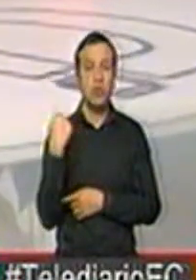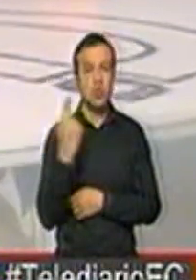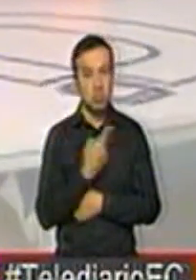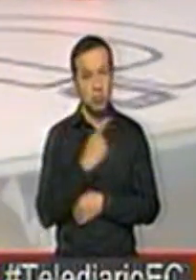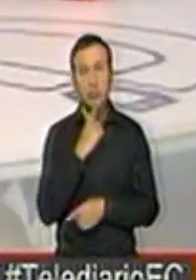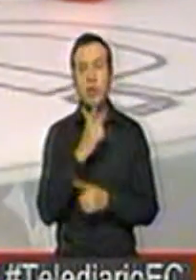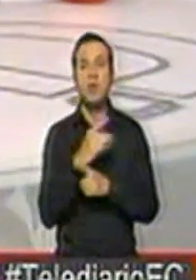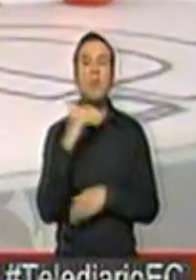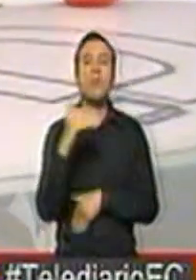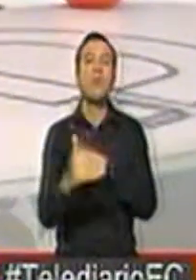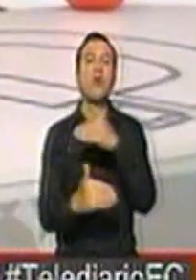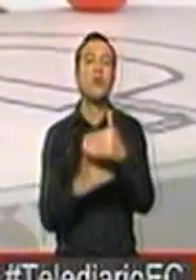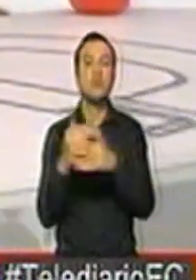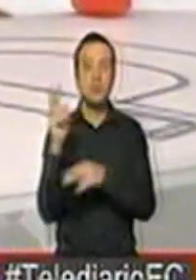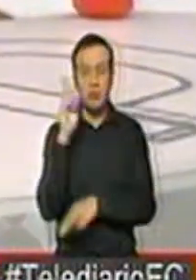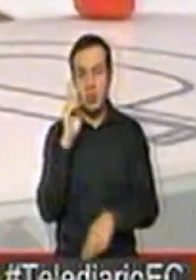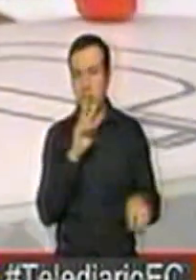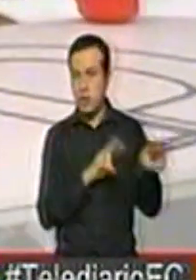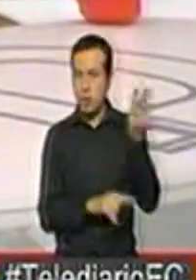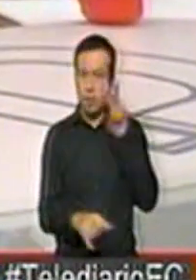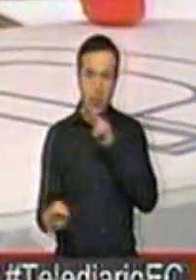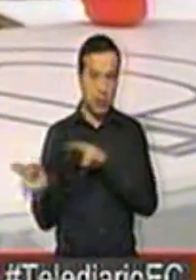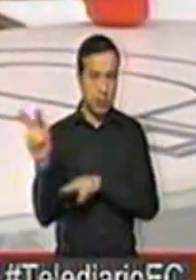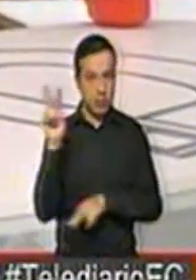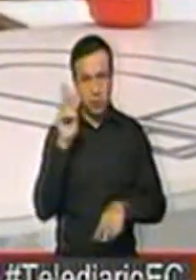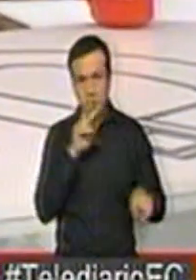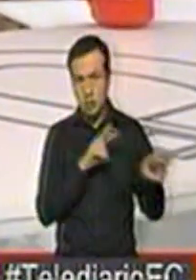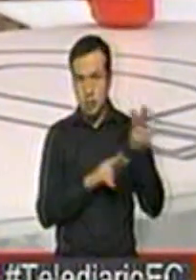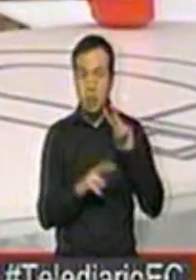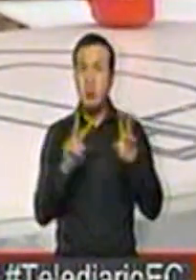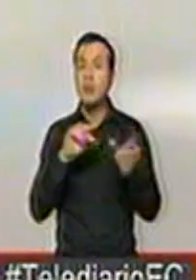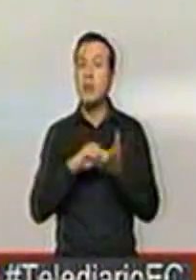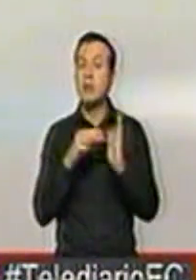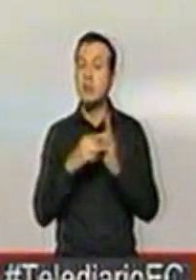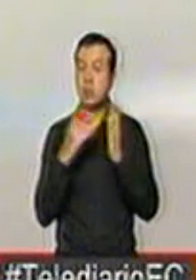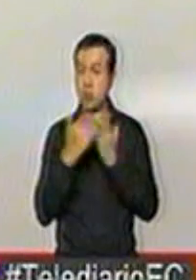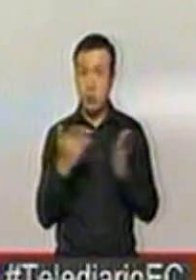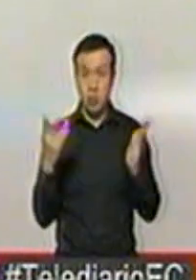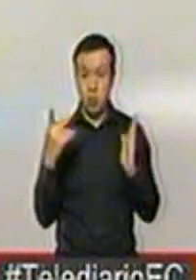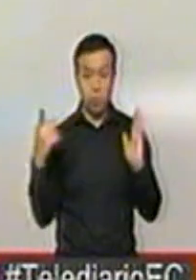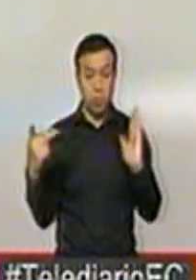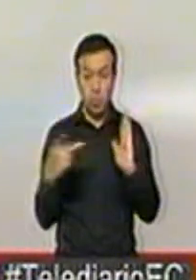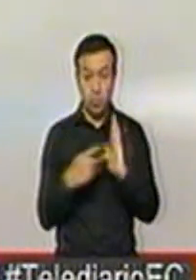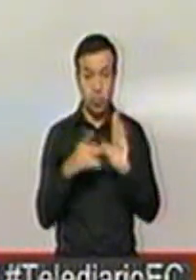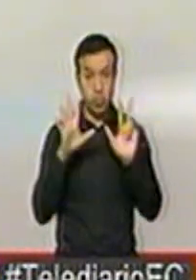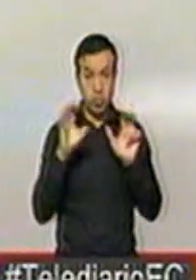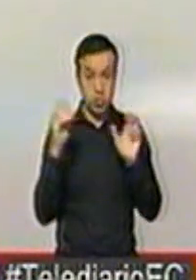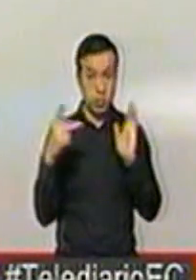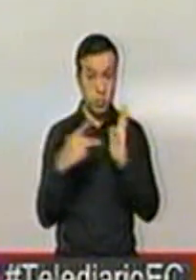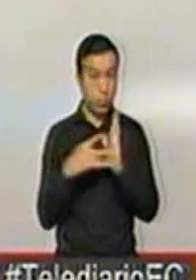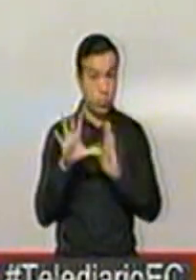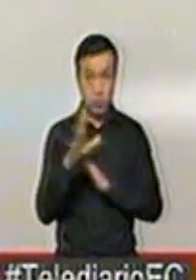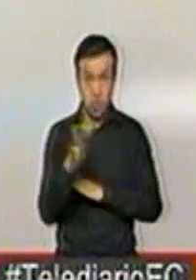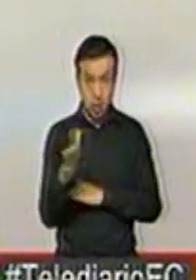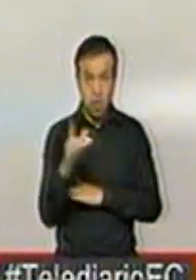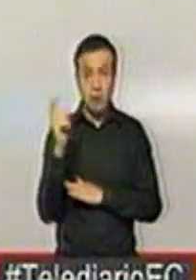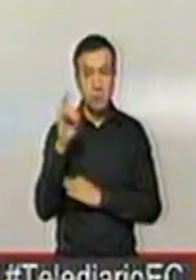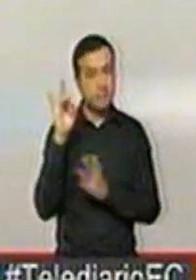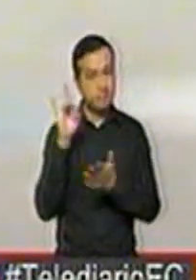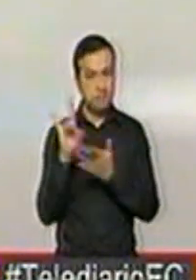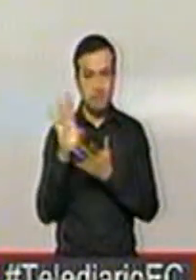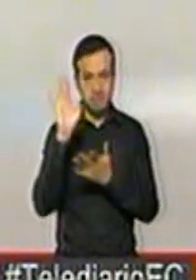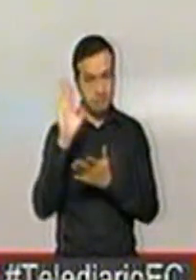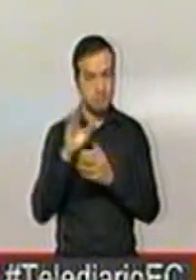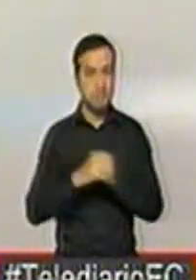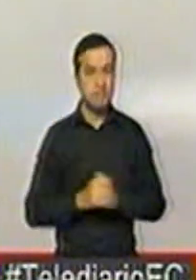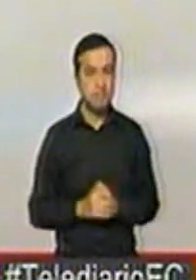proceso de evaluación y el proceso de evaluación significa que si no completan los 80 puntos tienen que ser removidos de